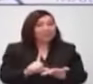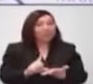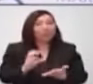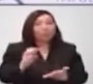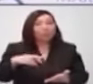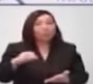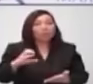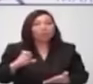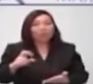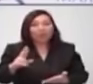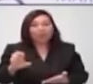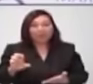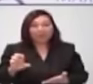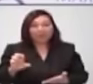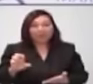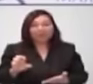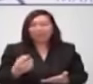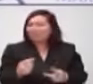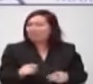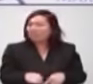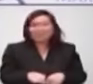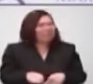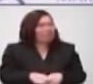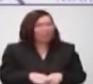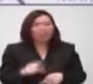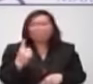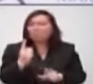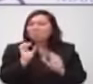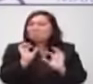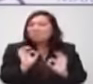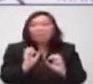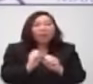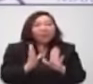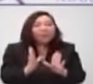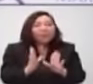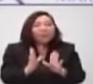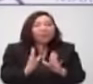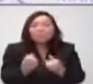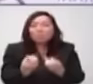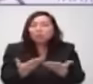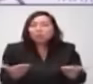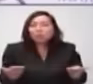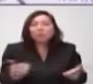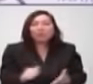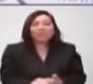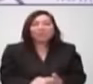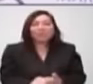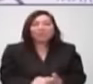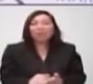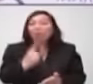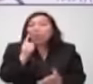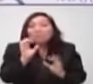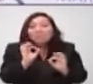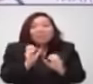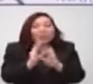Comunicore. Y en ese caso, señor presidente, ocurría lo mismo. De pronto, un mismo día se sucedían un montón de hechos. Un